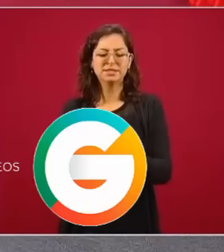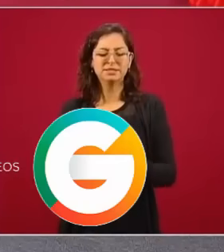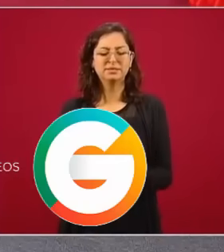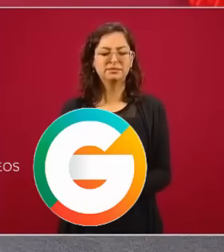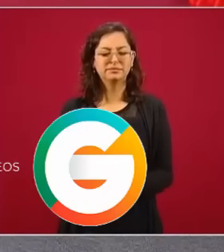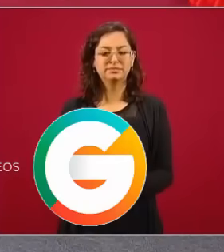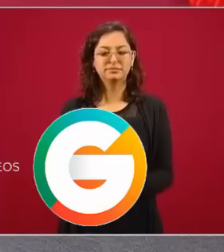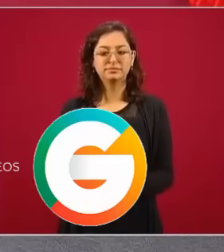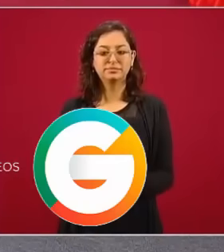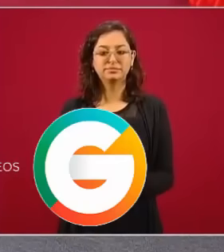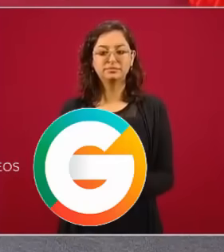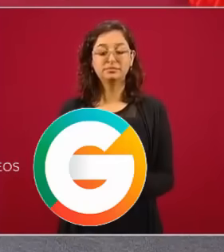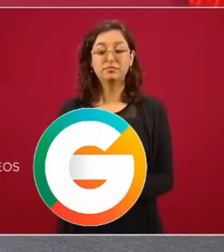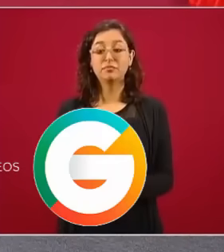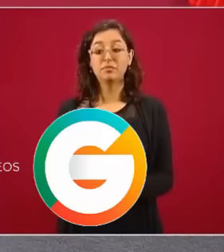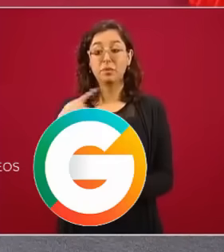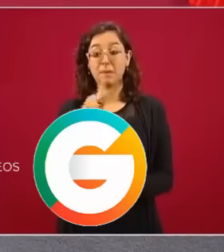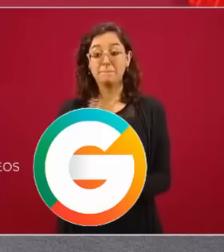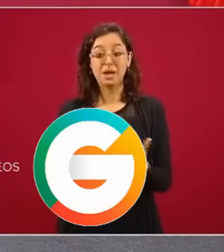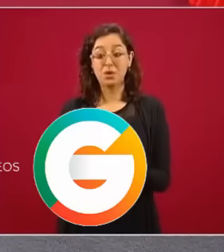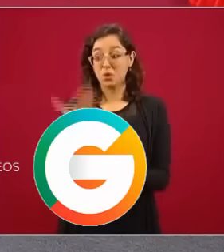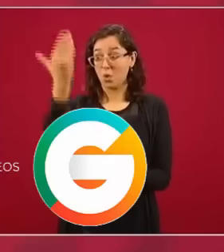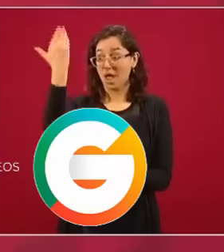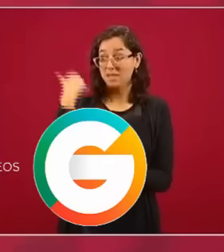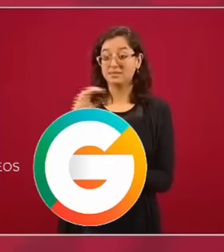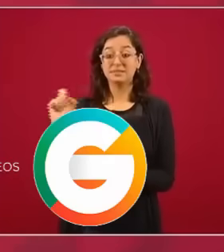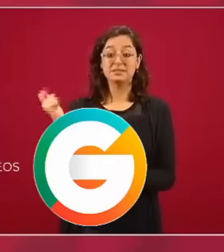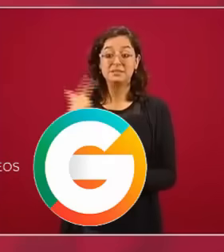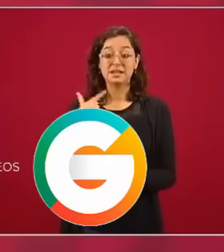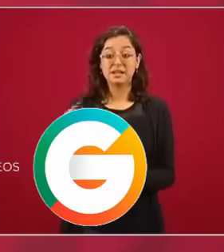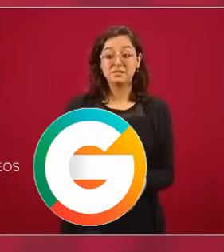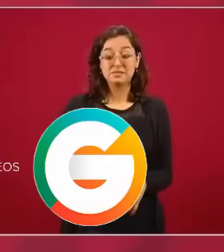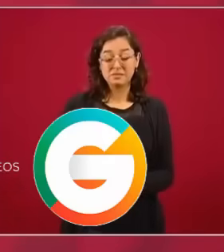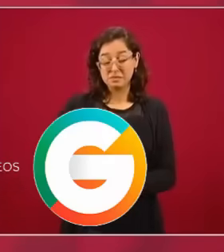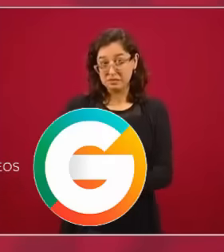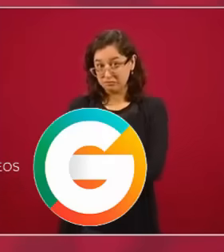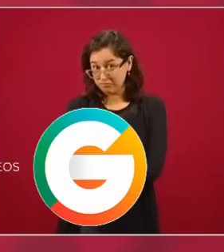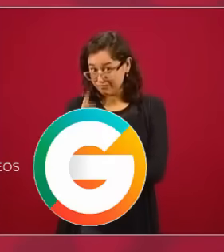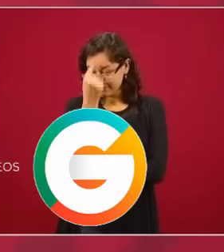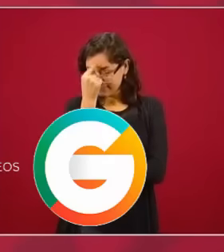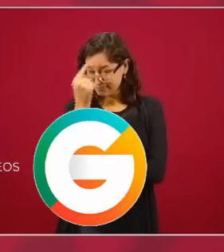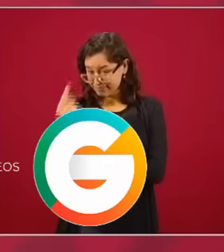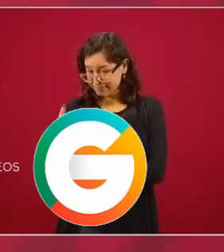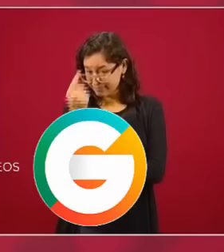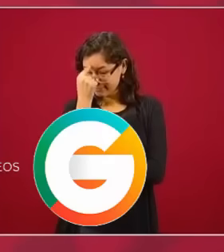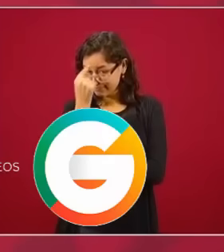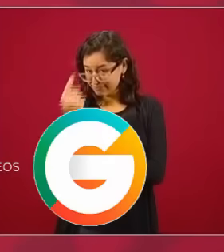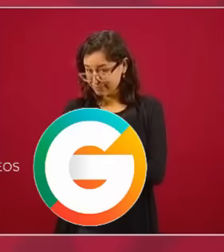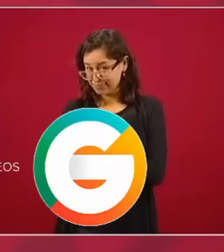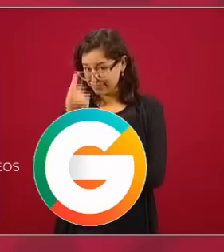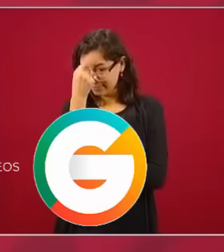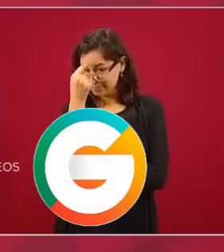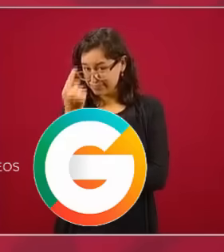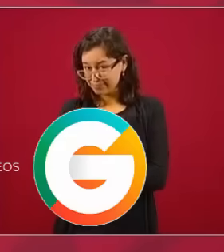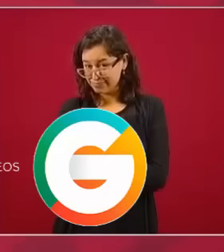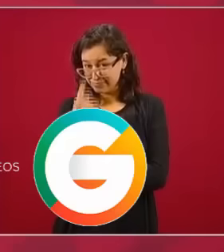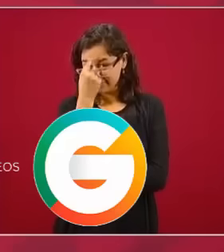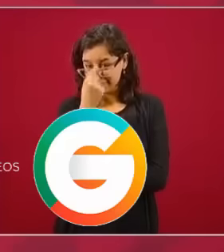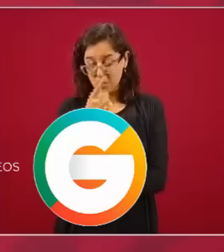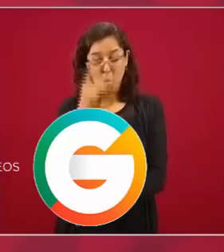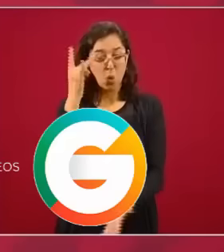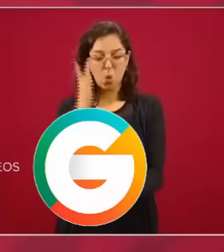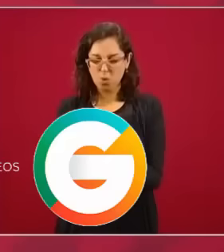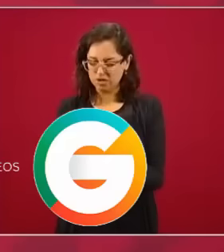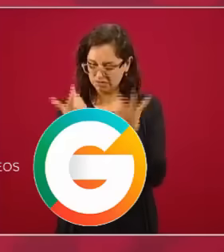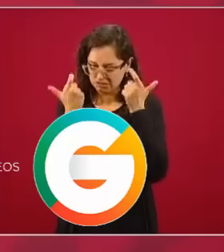Pero había una especie de enajenación Y la apuesta era al crecer